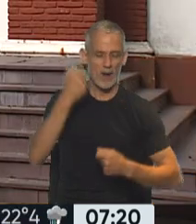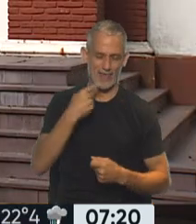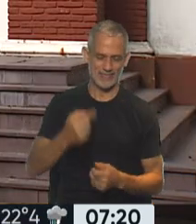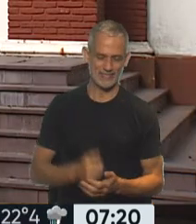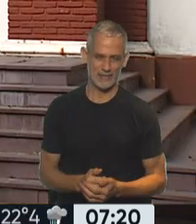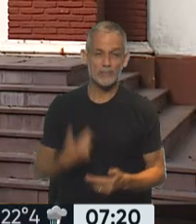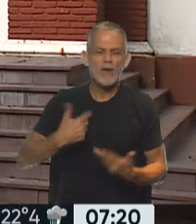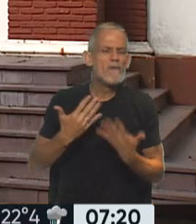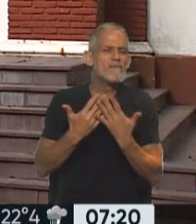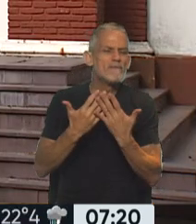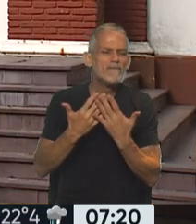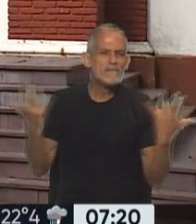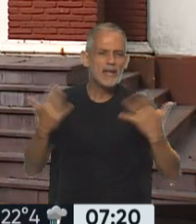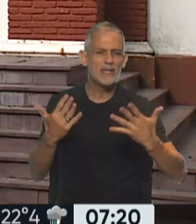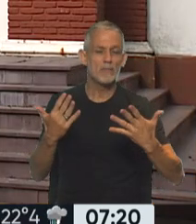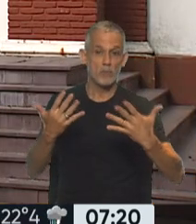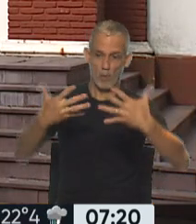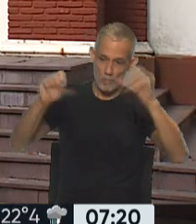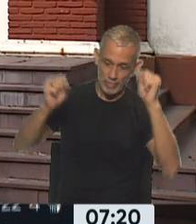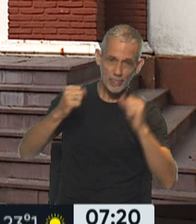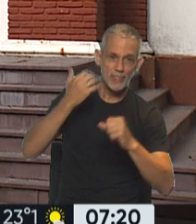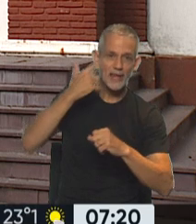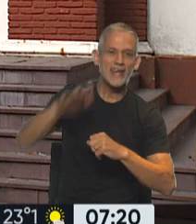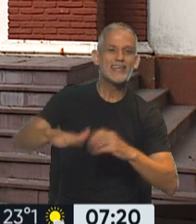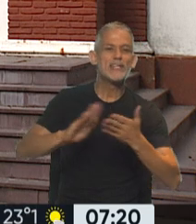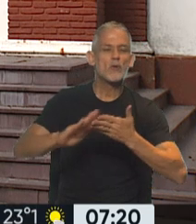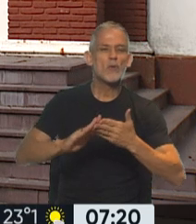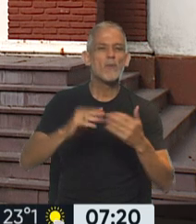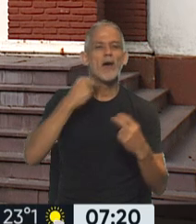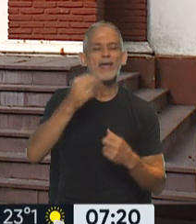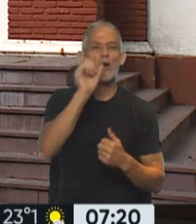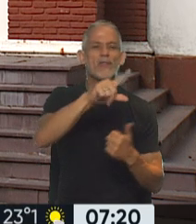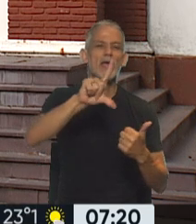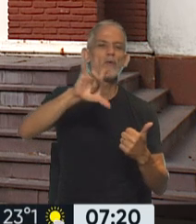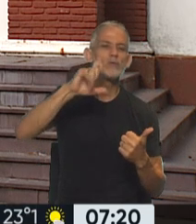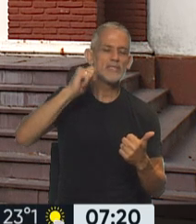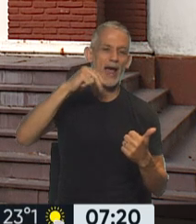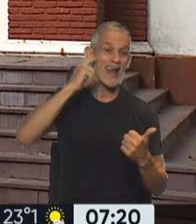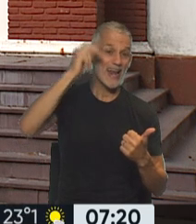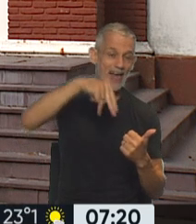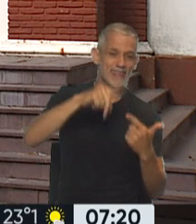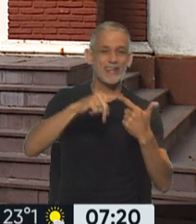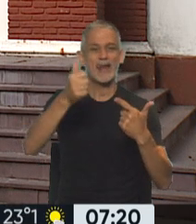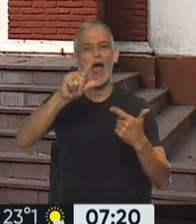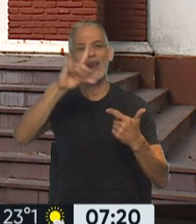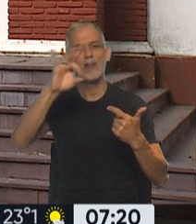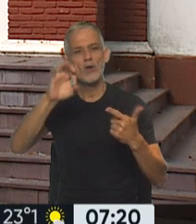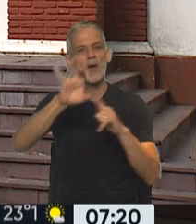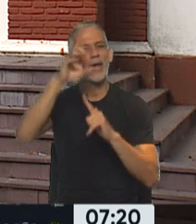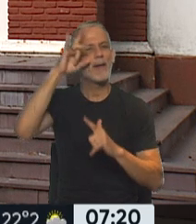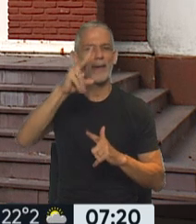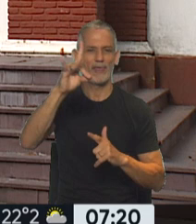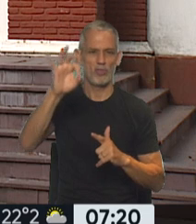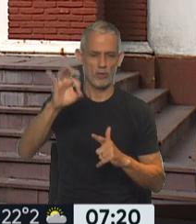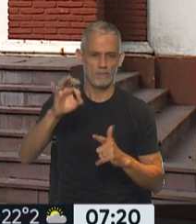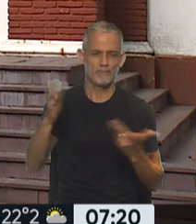Felicidad por el encuentro de un nuevo nieto, hijo de Lucía Nadín y Aldo Quevedo.